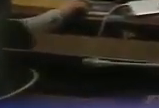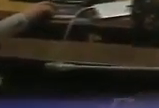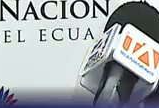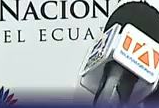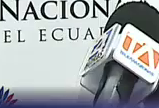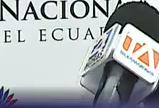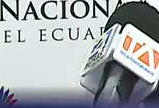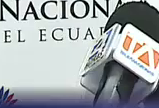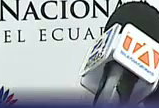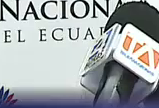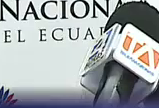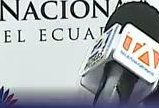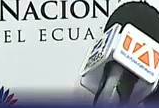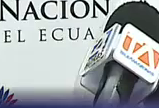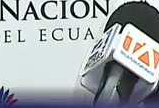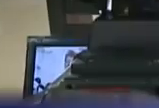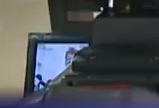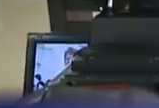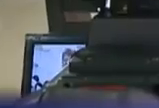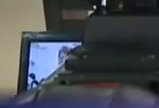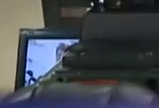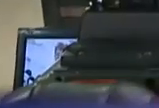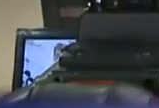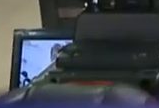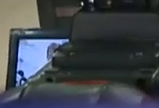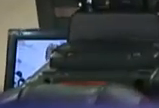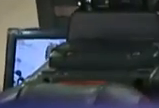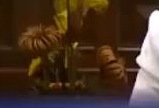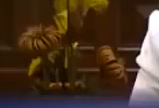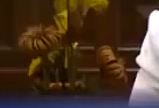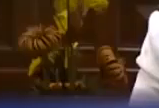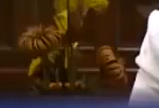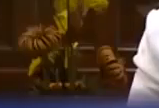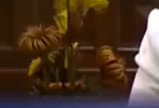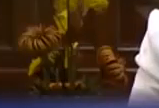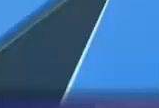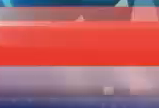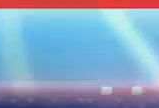ex asambleísta Norma Vallejo y la ex vicepresidenta Vicuña.